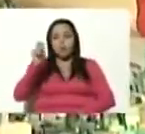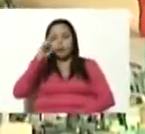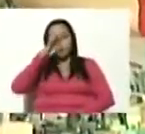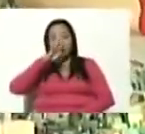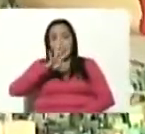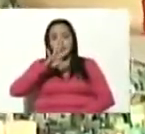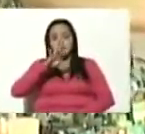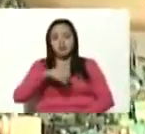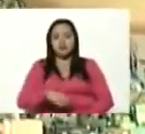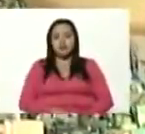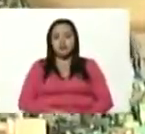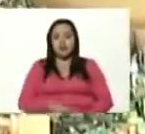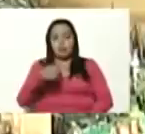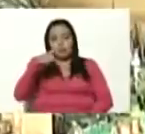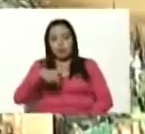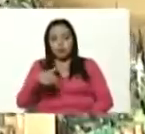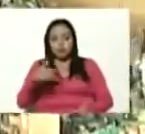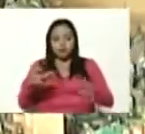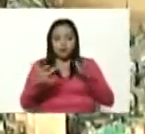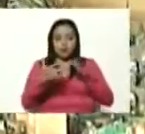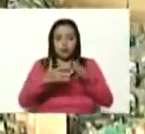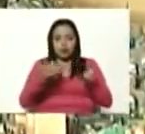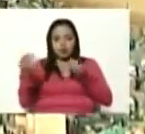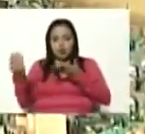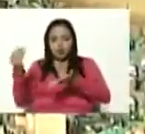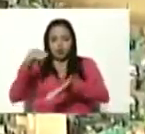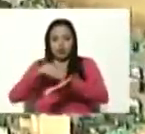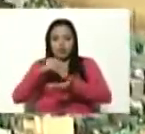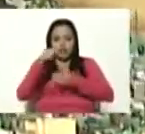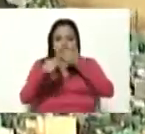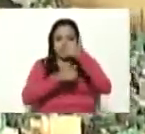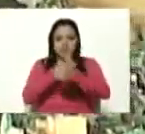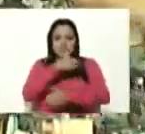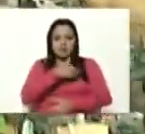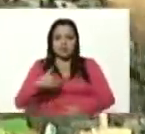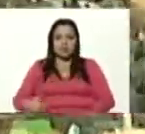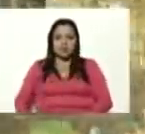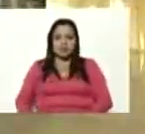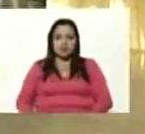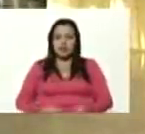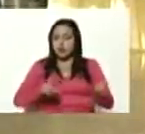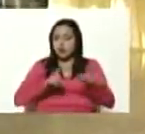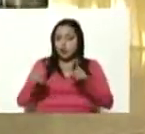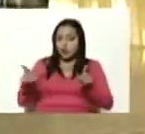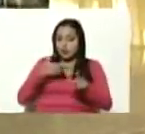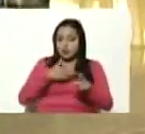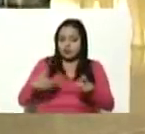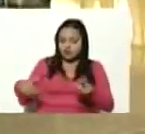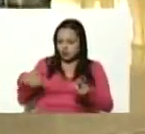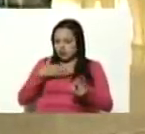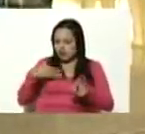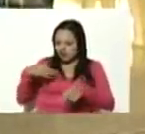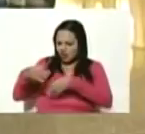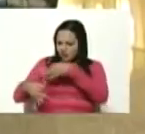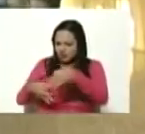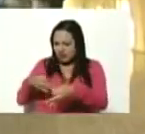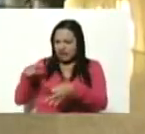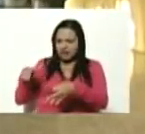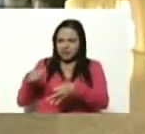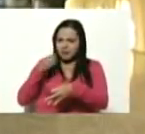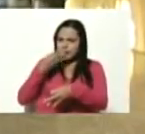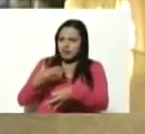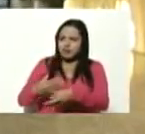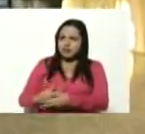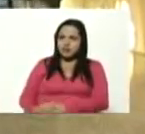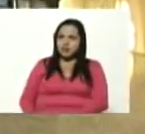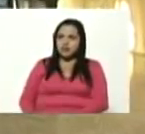y le damos el paso otra vez a la vicepresidenta. No, presidente, yo quisiera que nos explicaran bien en